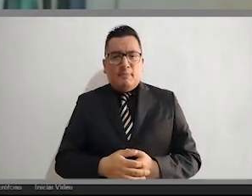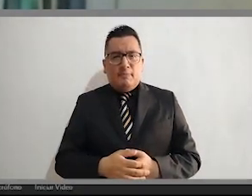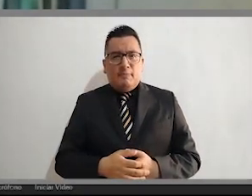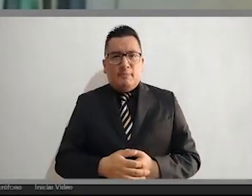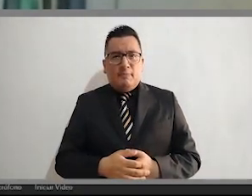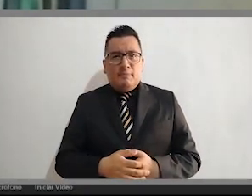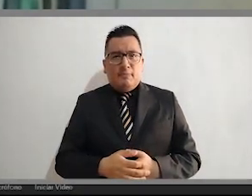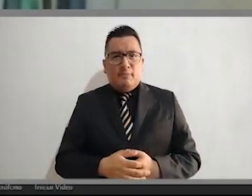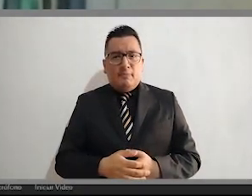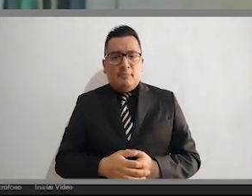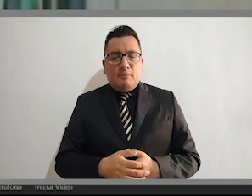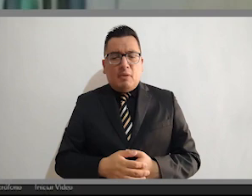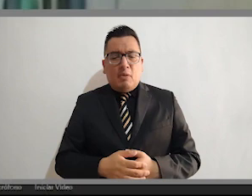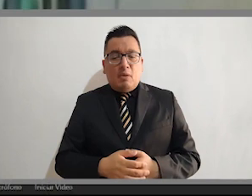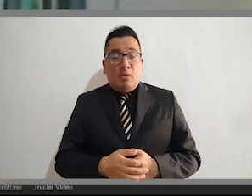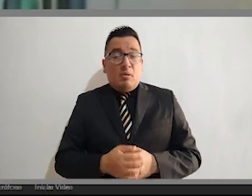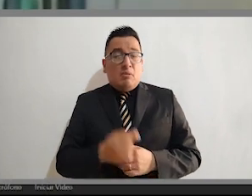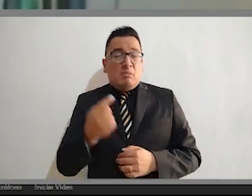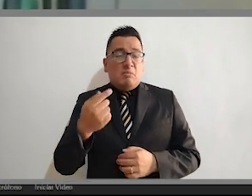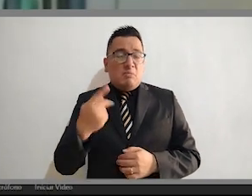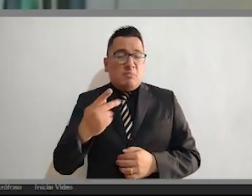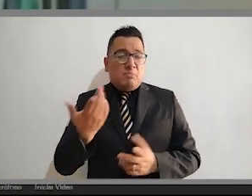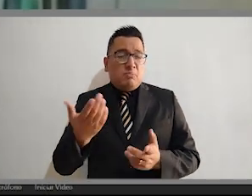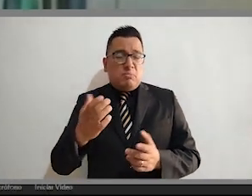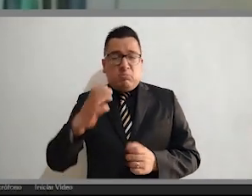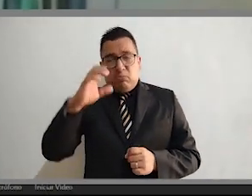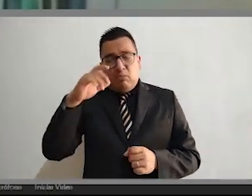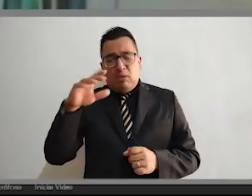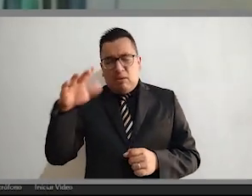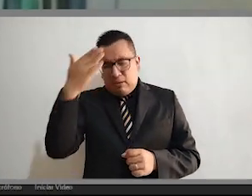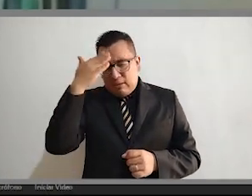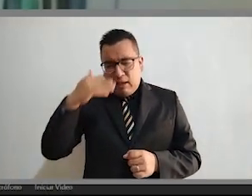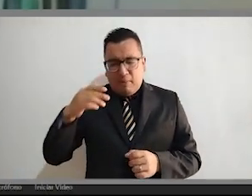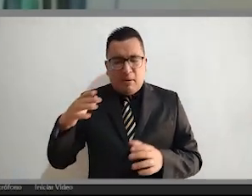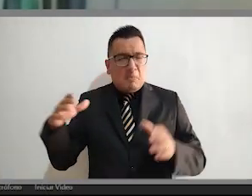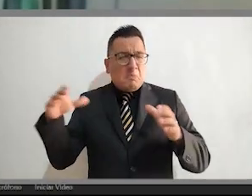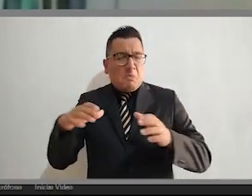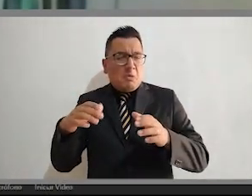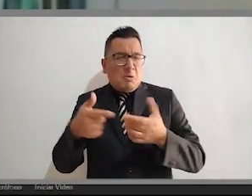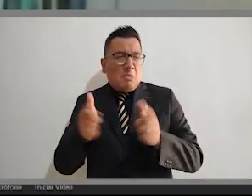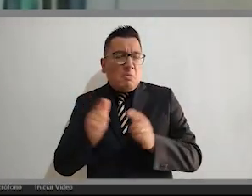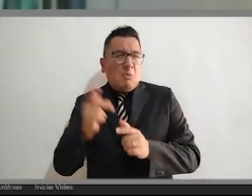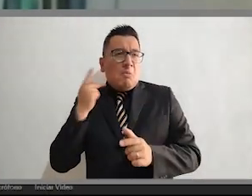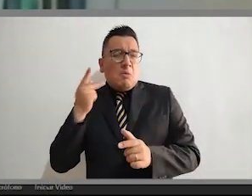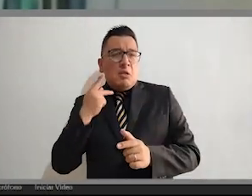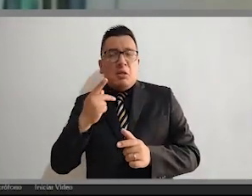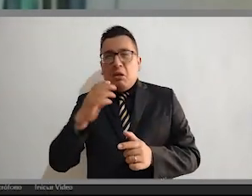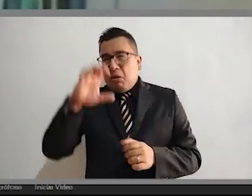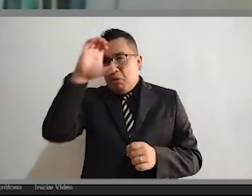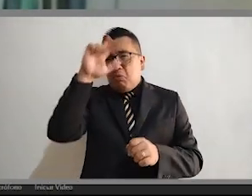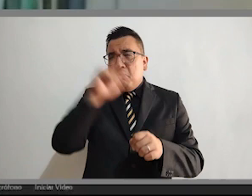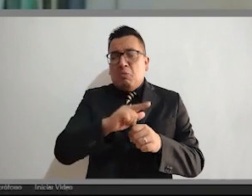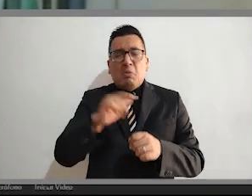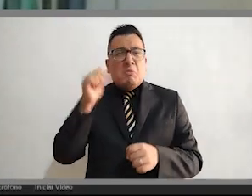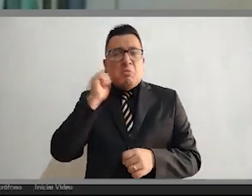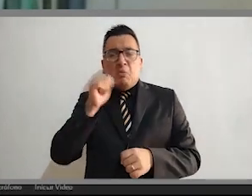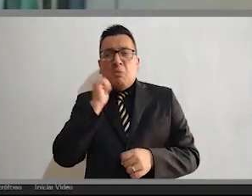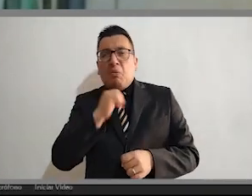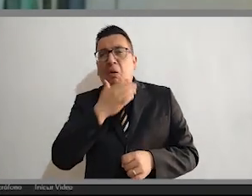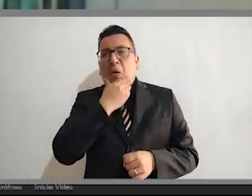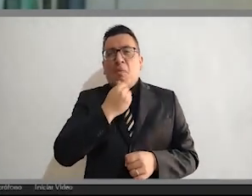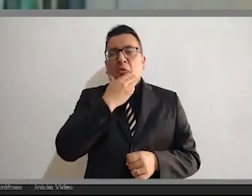podríamos decir, una cultura patriarcal de la política. Y no nos dábamos cuenta